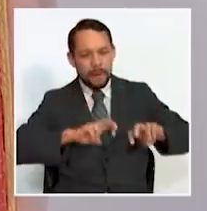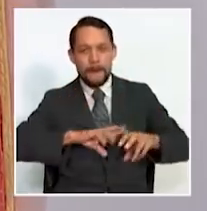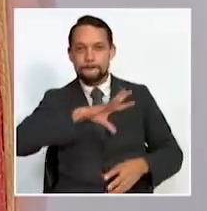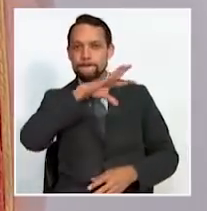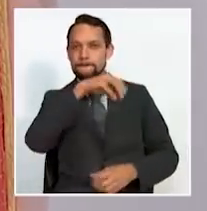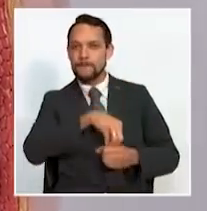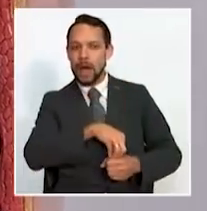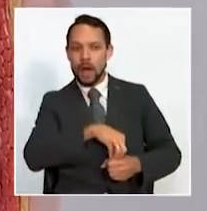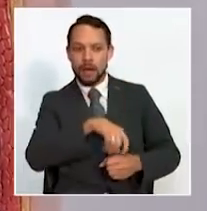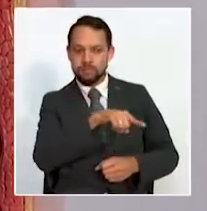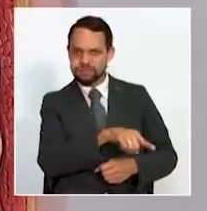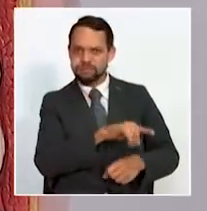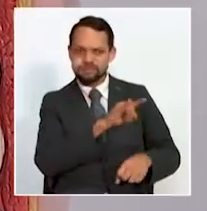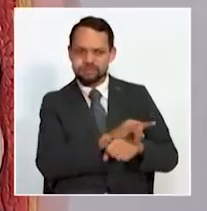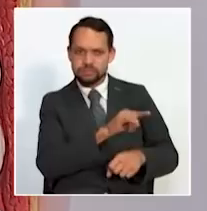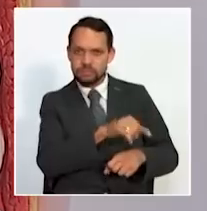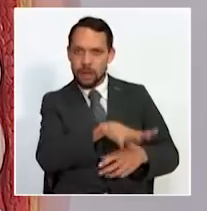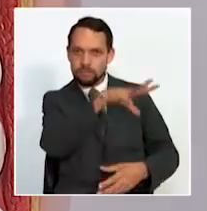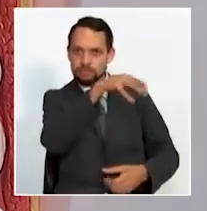encontramos